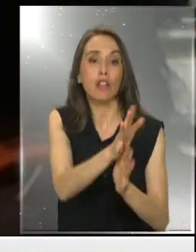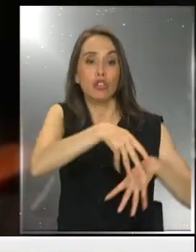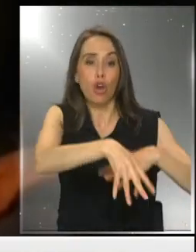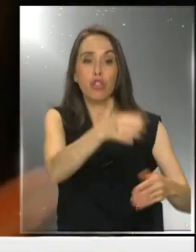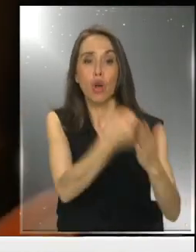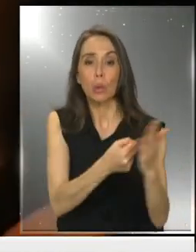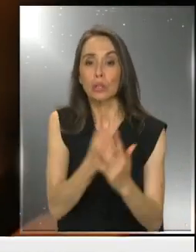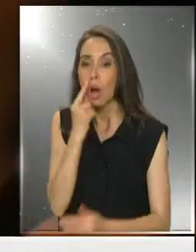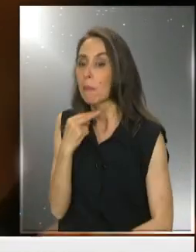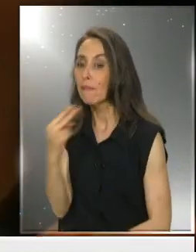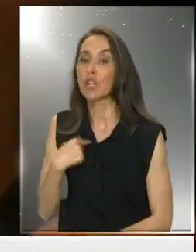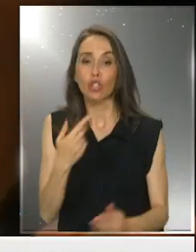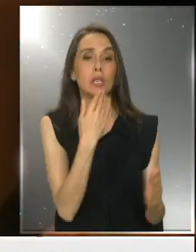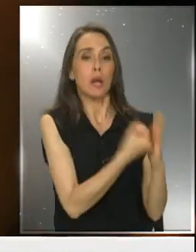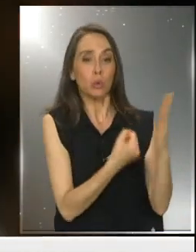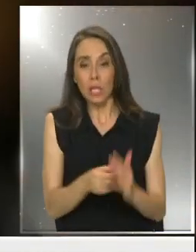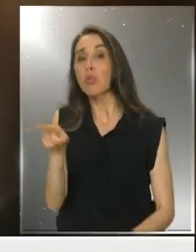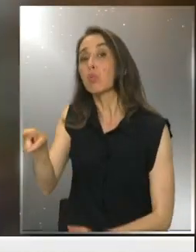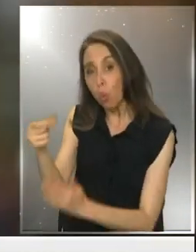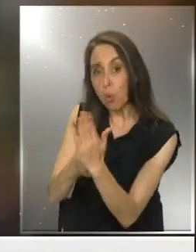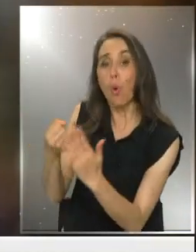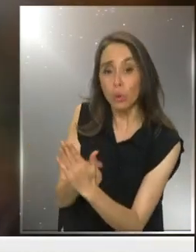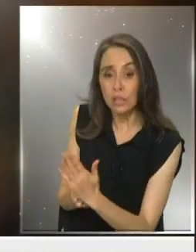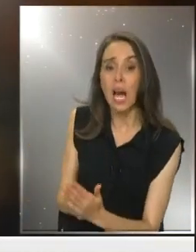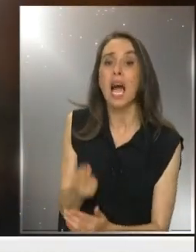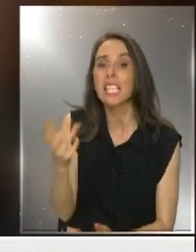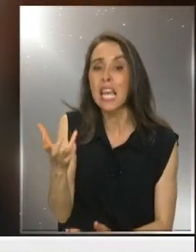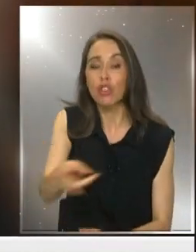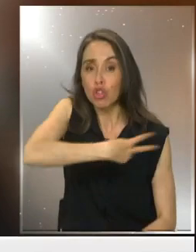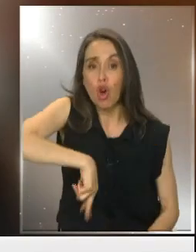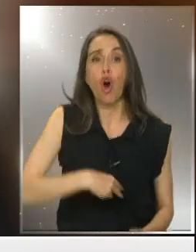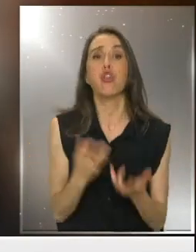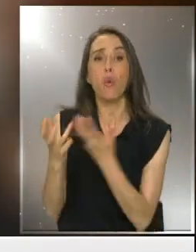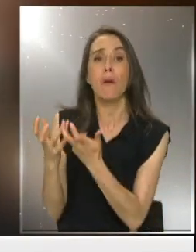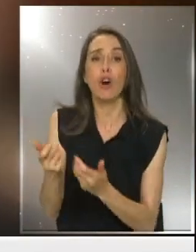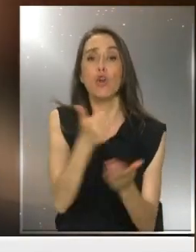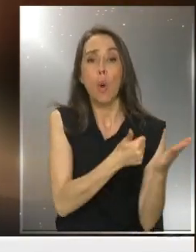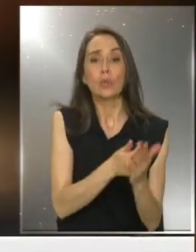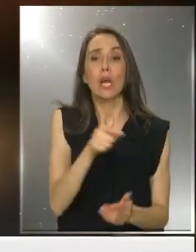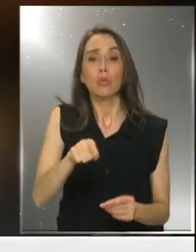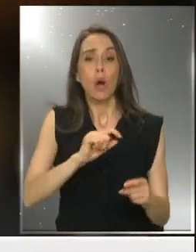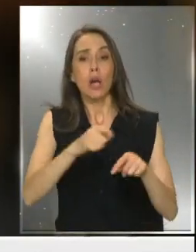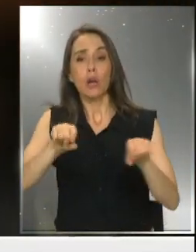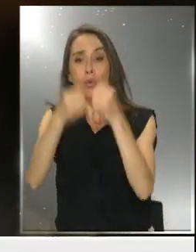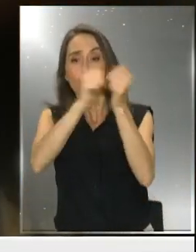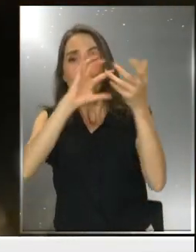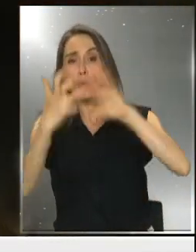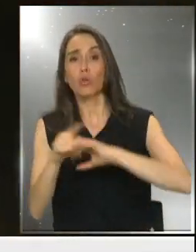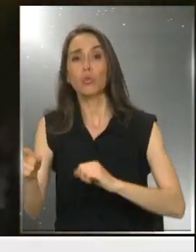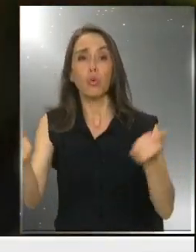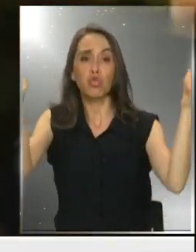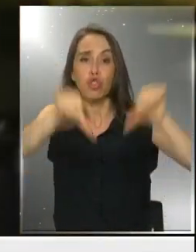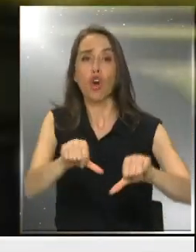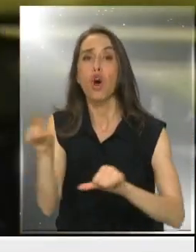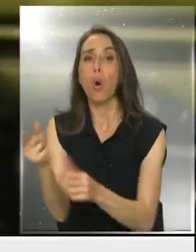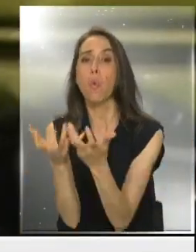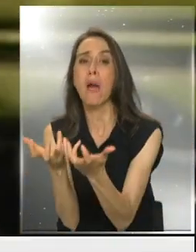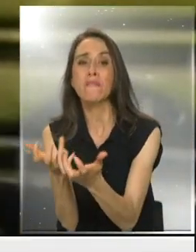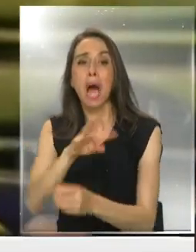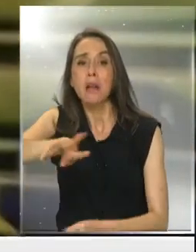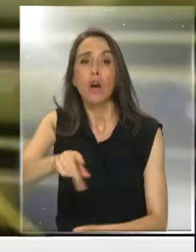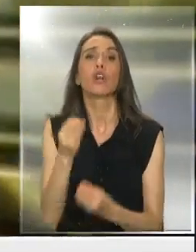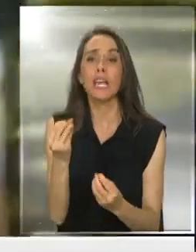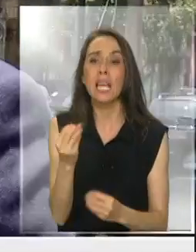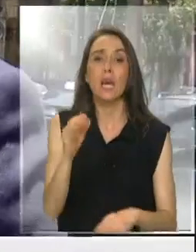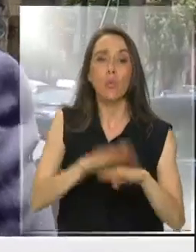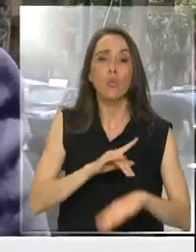lucha. Y si tú estás en la lucha, estás cagado en la lucha. Toda esta wea la sin mierda, weón, por esta wea. Por esta wea estáis haciendo como